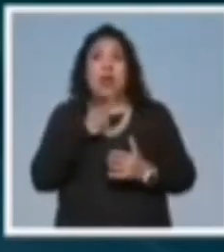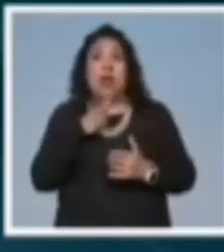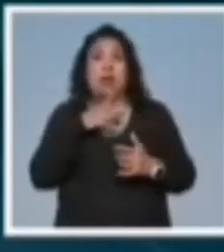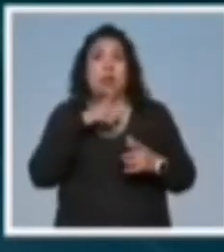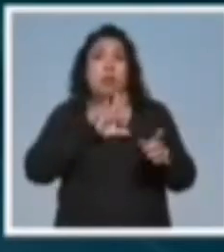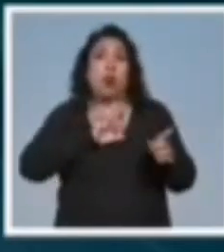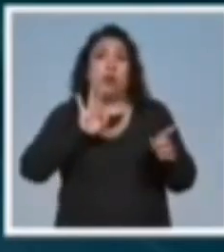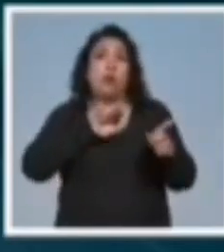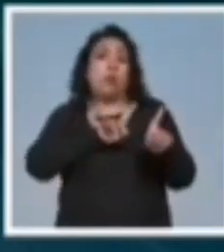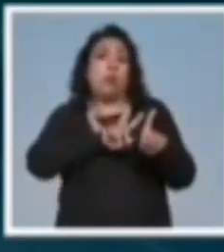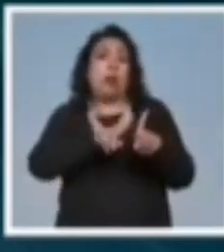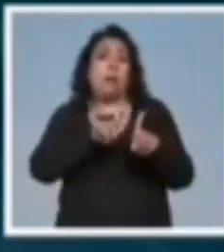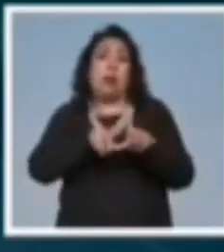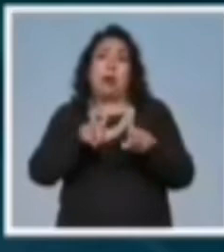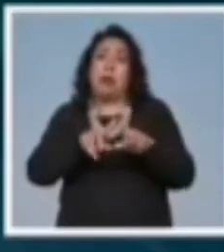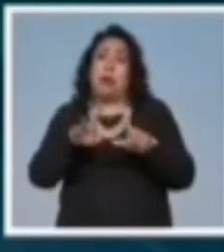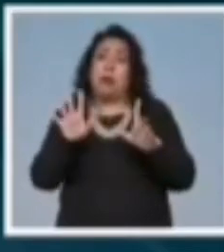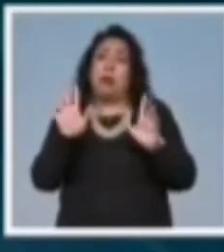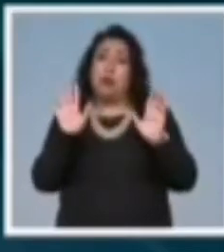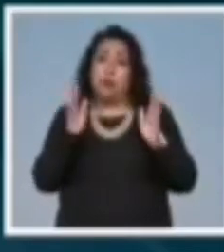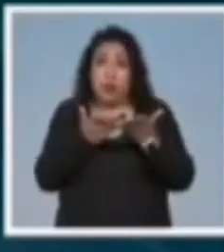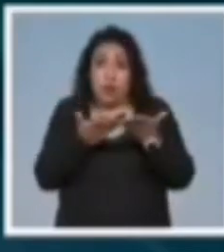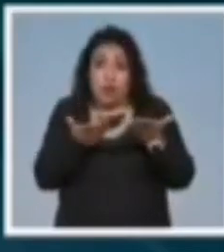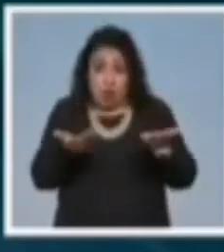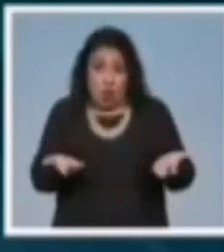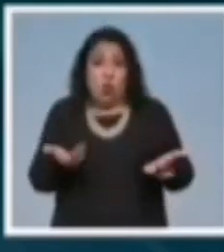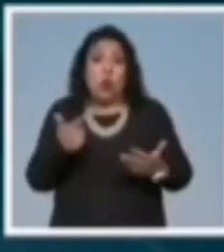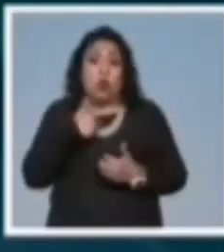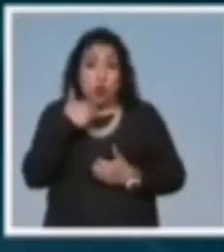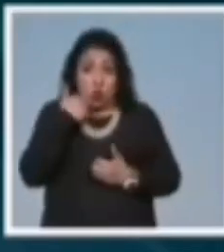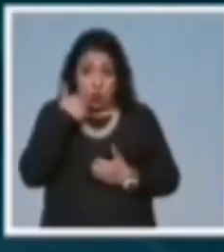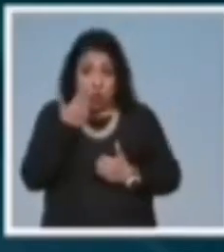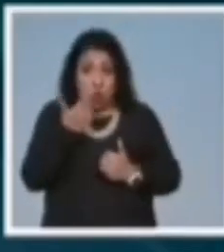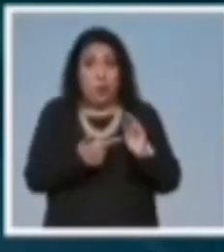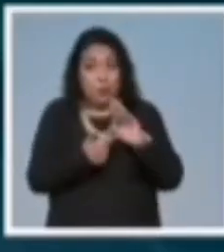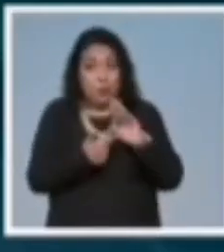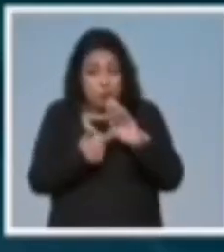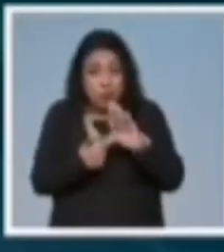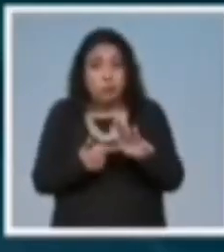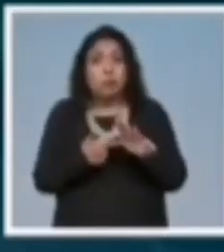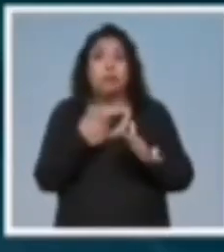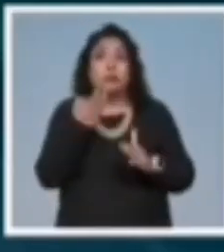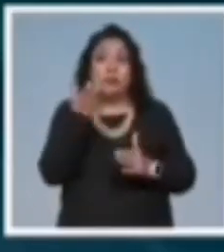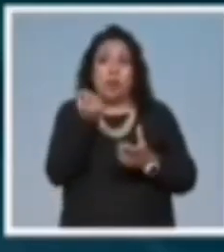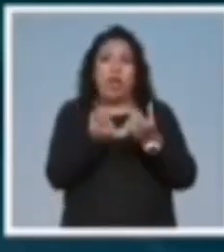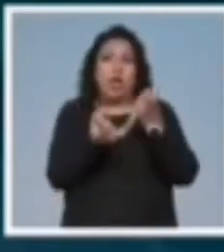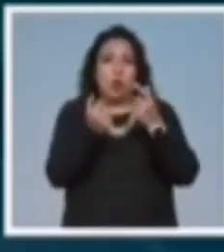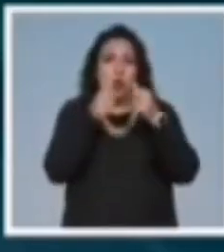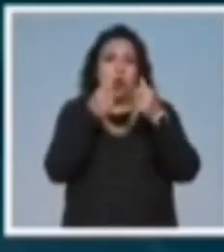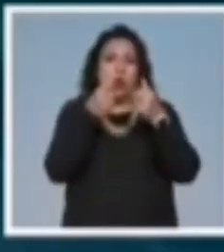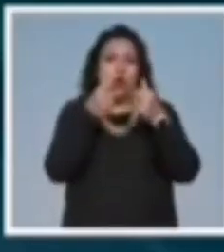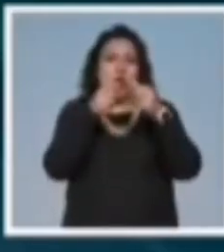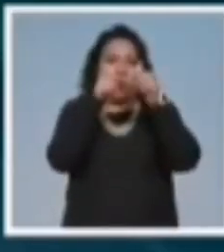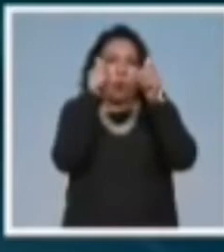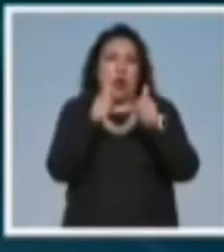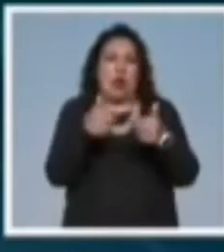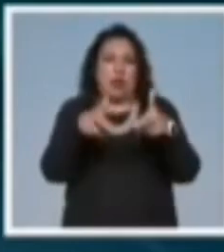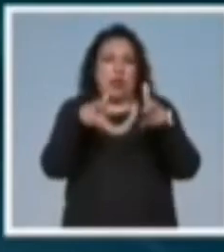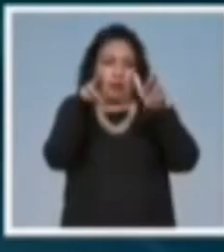sinfín de posibilidades. Entonces, en esta ocasión busco mostrar algunas de las obras